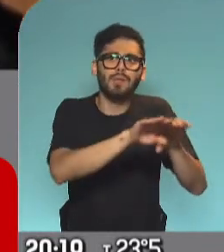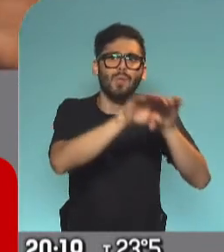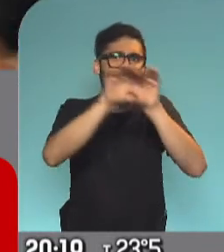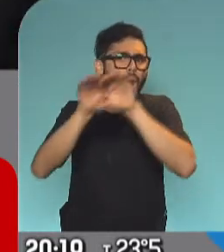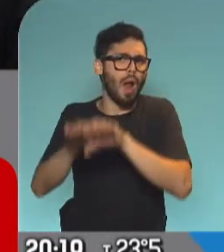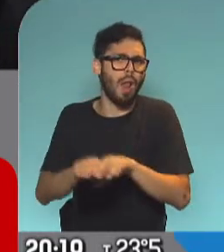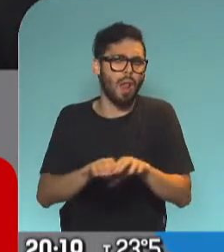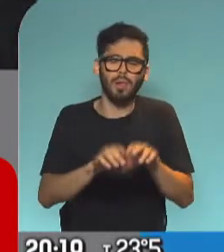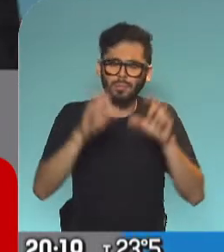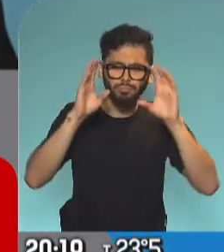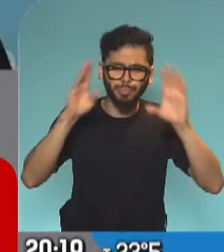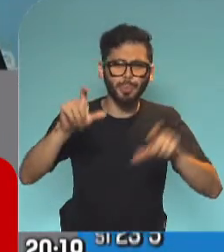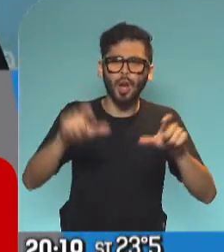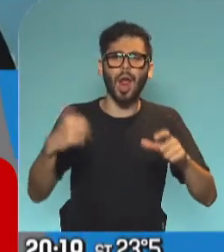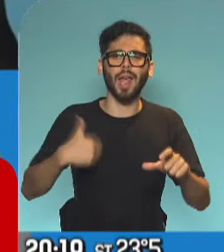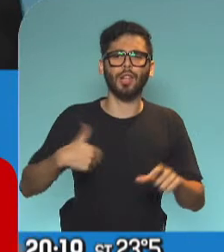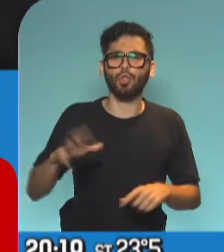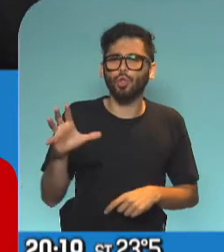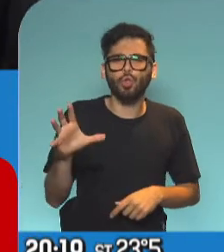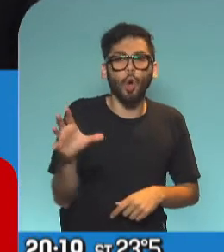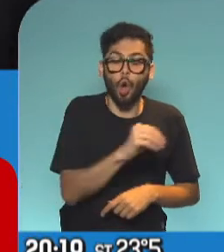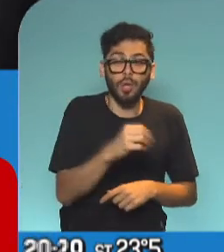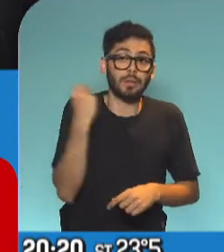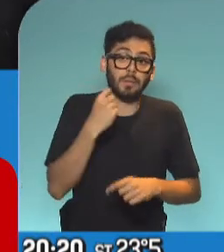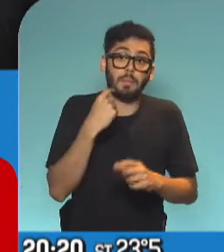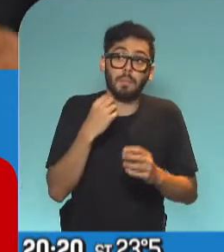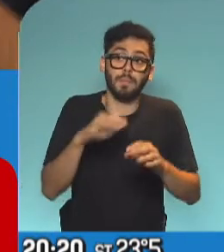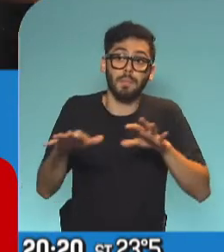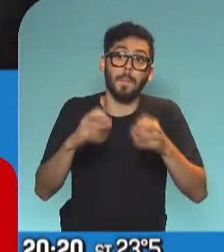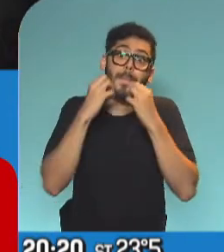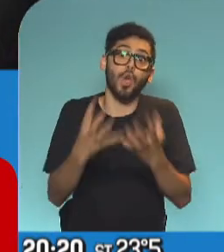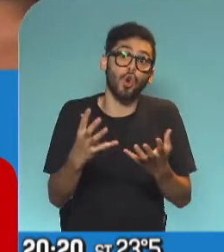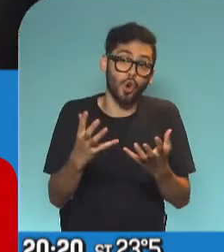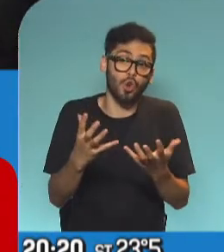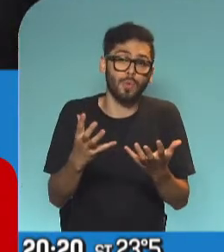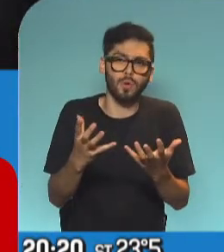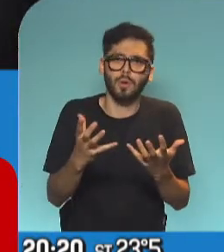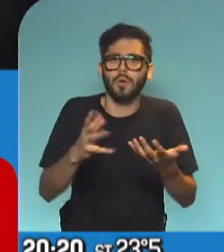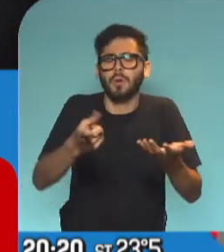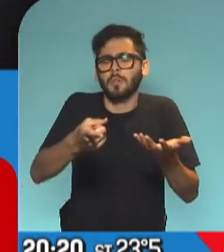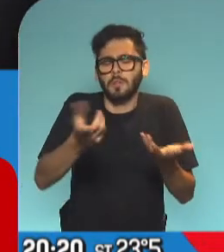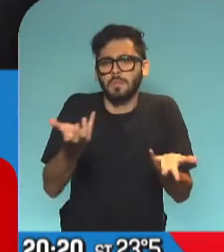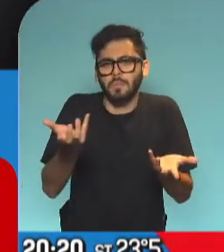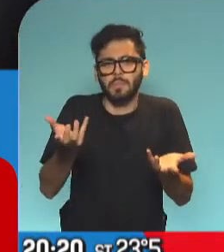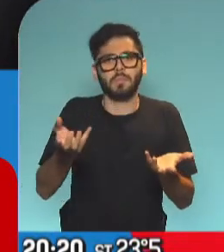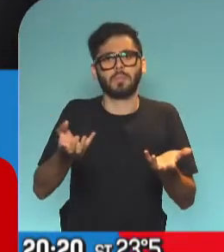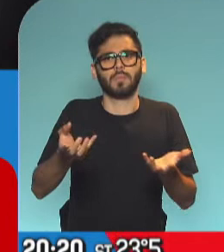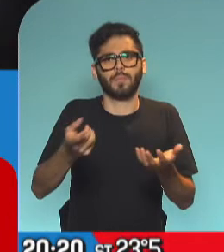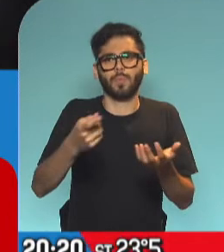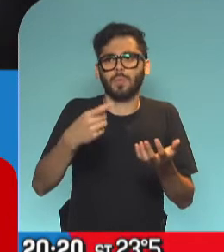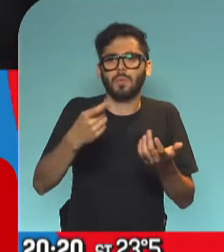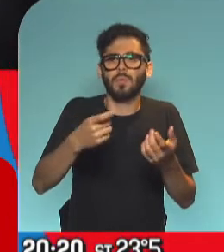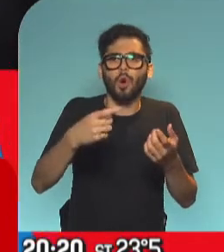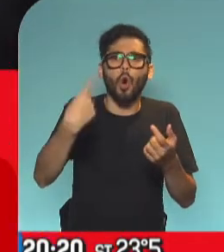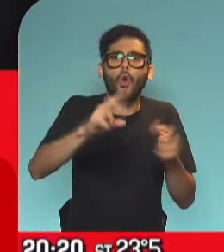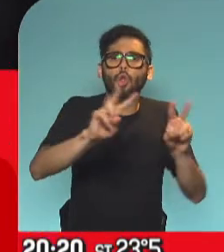llegar a todos los argentinos de la mejor manera posible, independientemente de cualquier otra